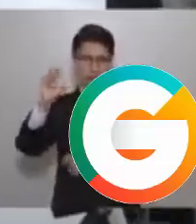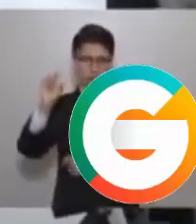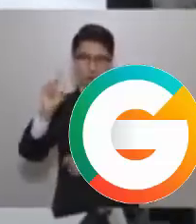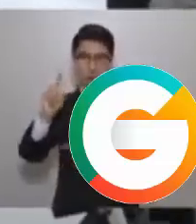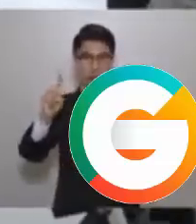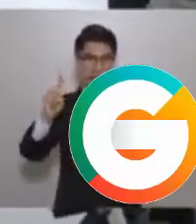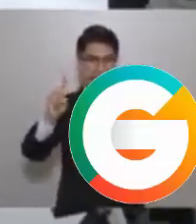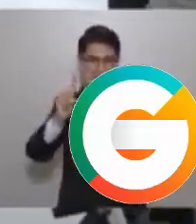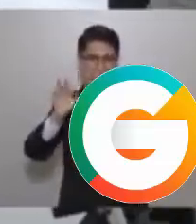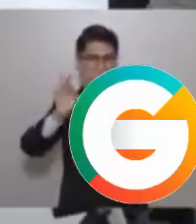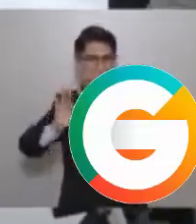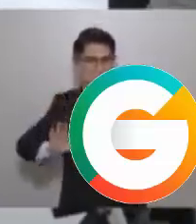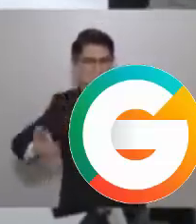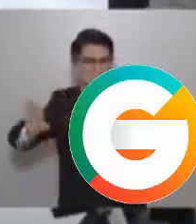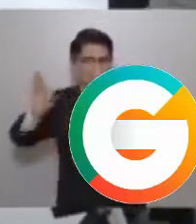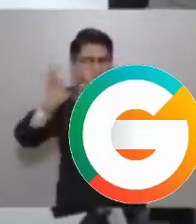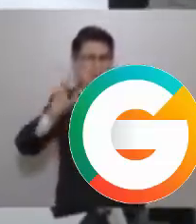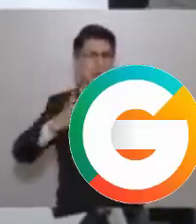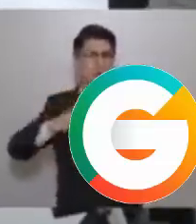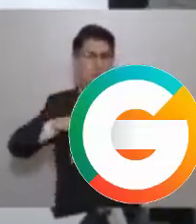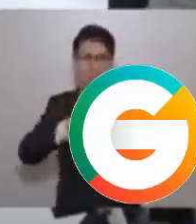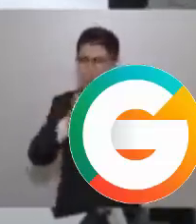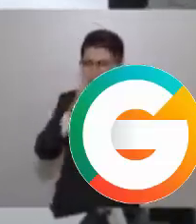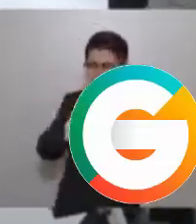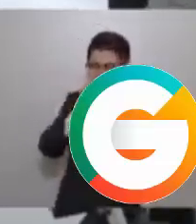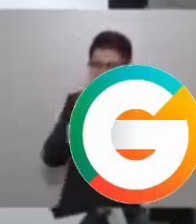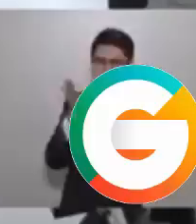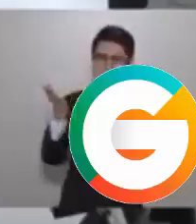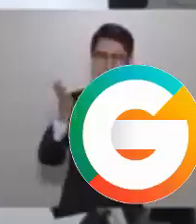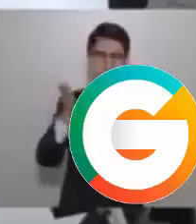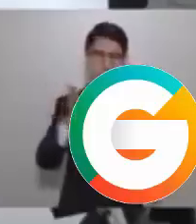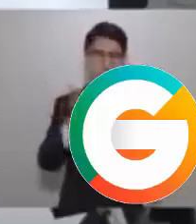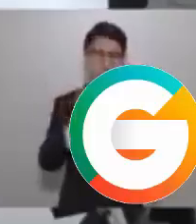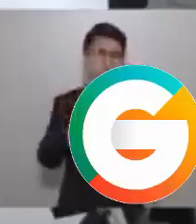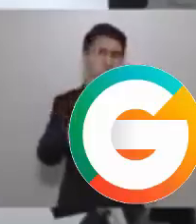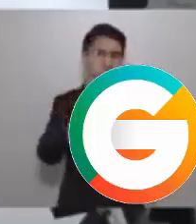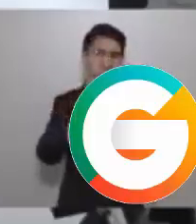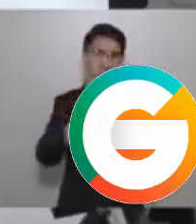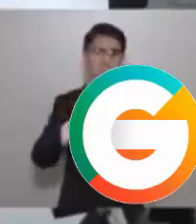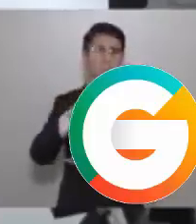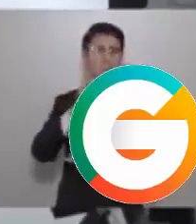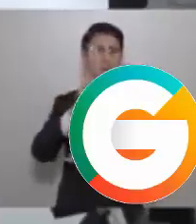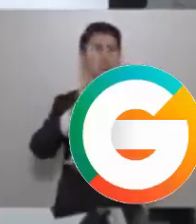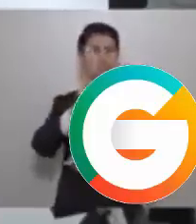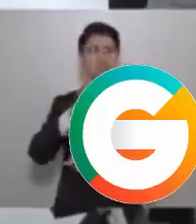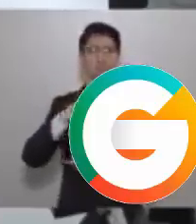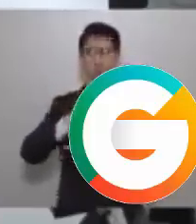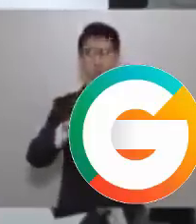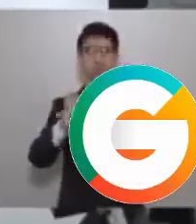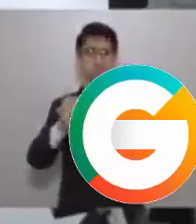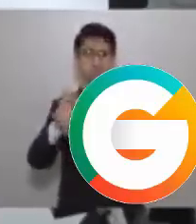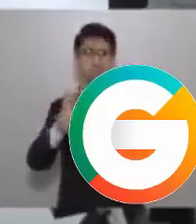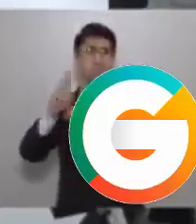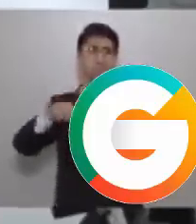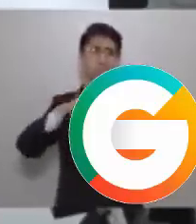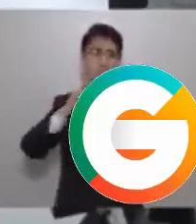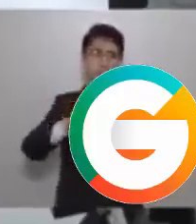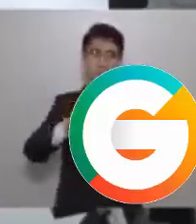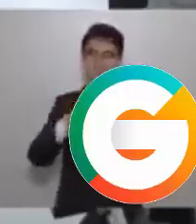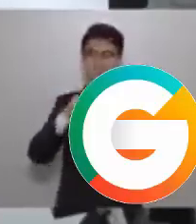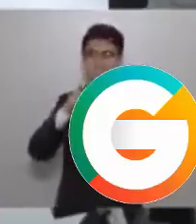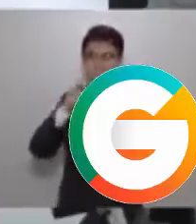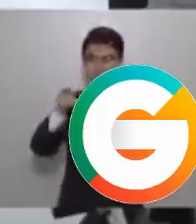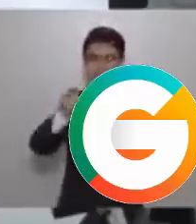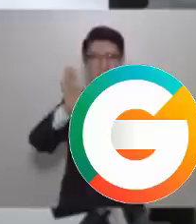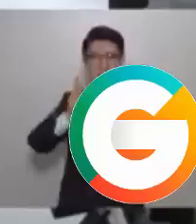carpetas iniciadas por delitos competencias de la misma. Sin embargo, lo que les compartimos es dato